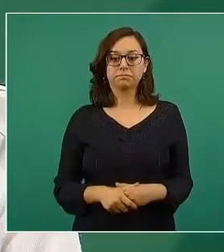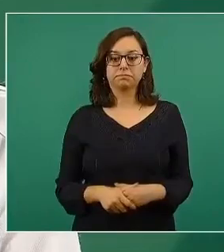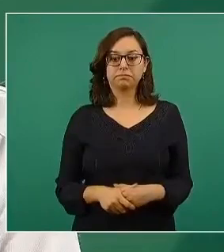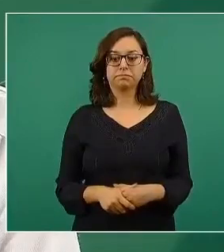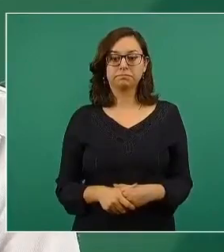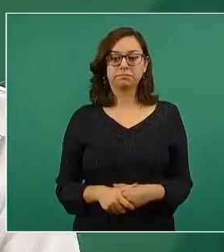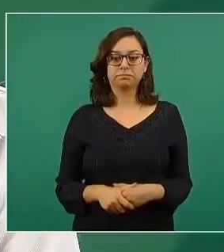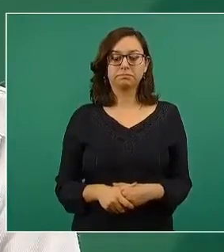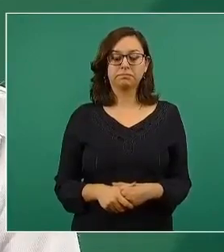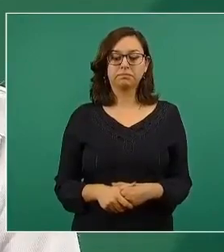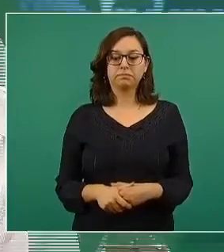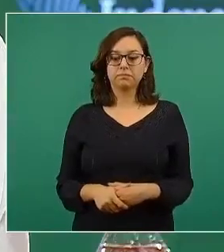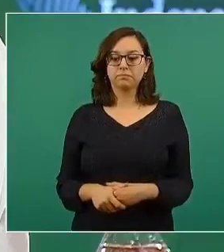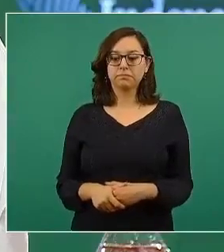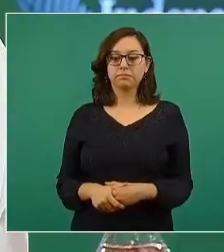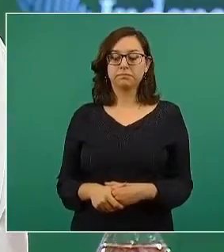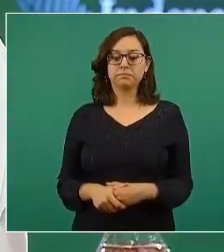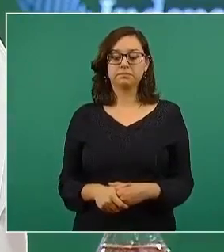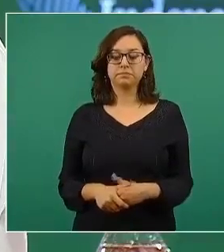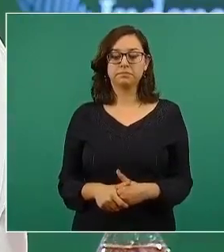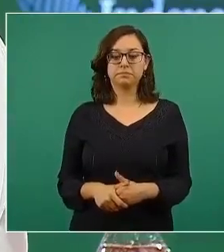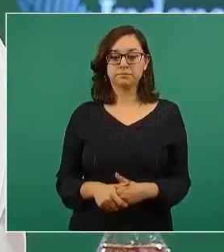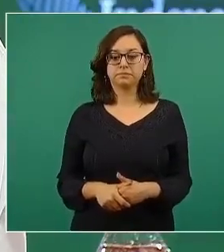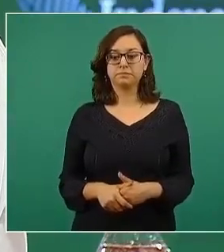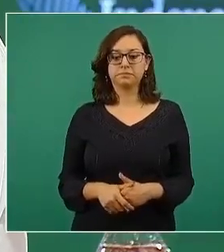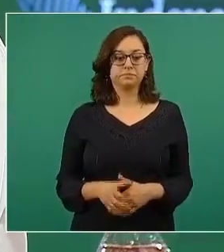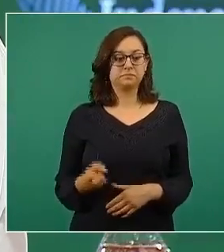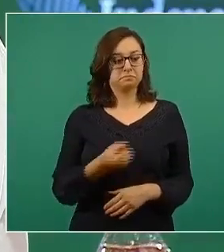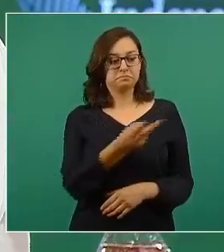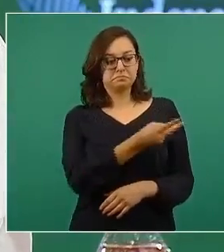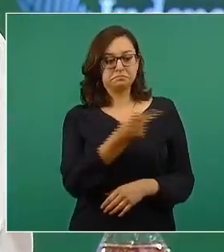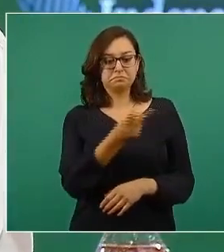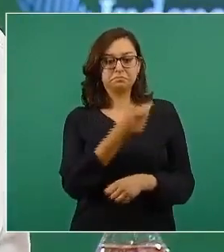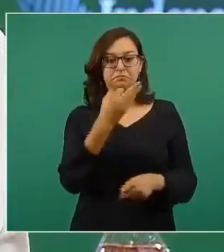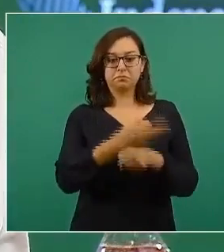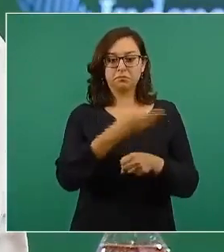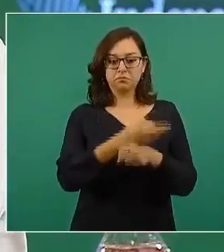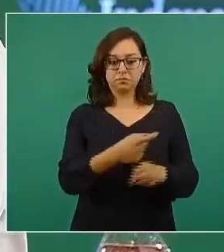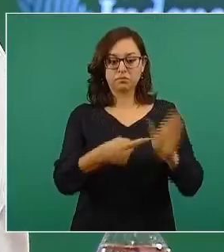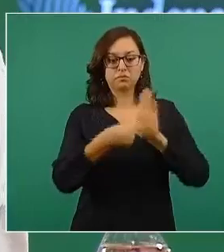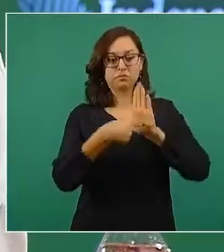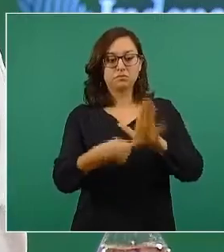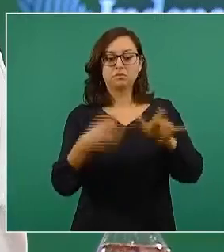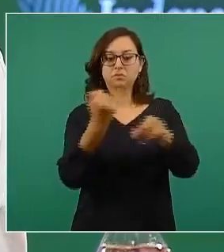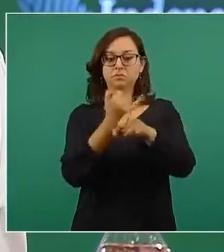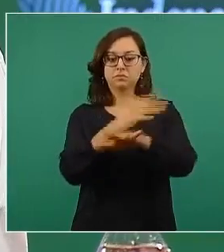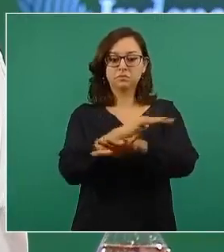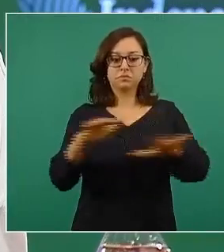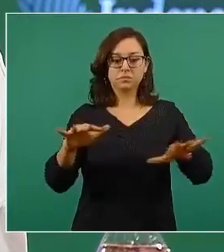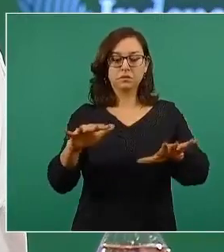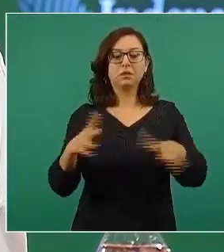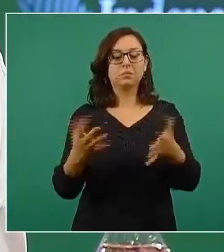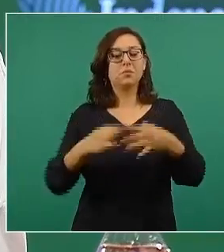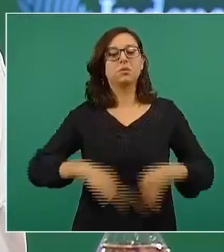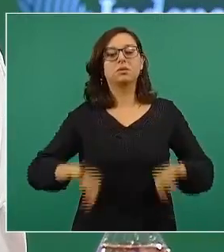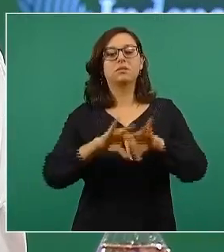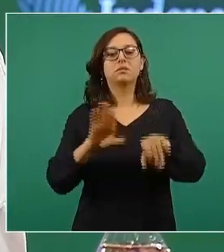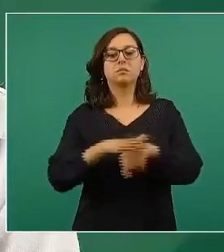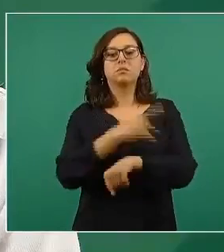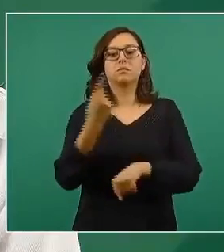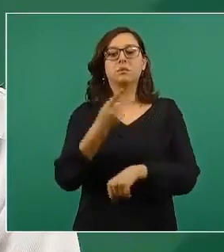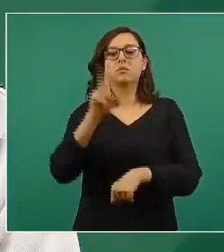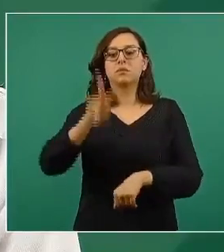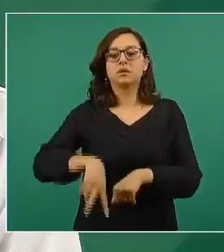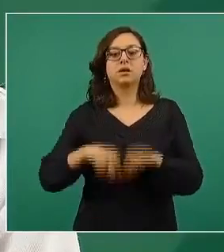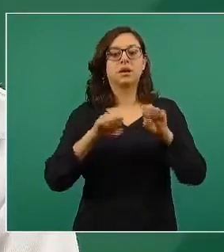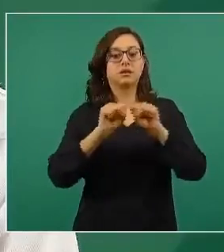importante para nosotros que sean ellos quienes presenten, porque hay todo un grupo humano muy amplio de